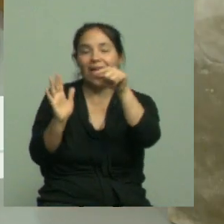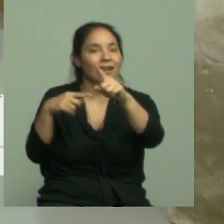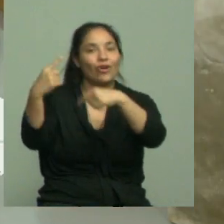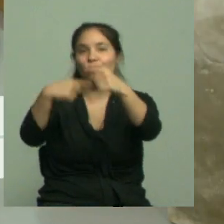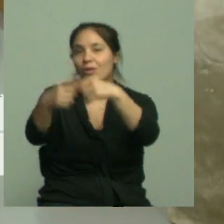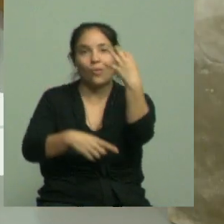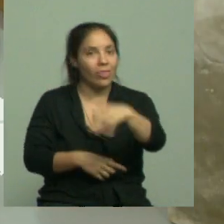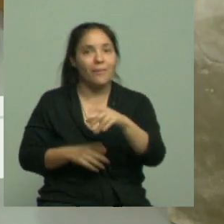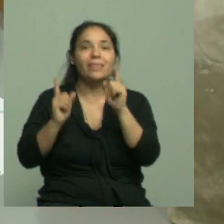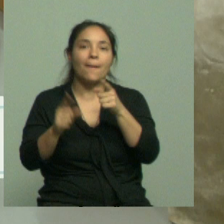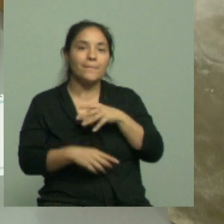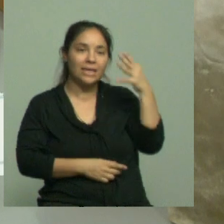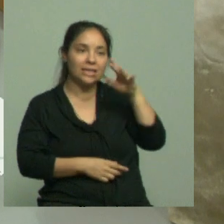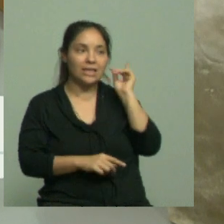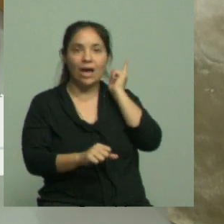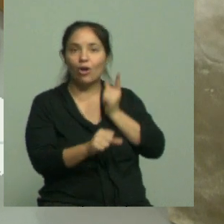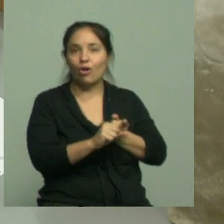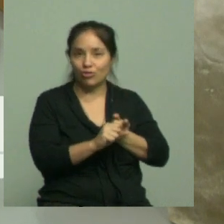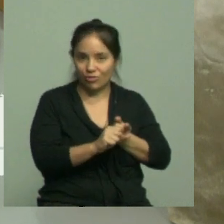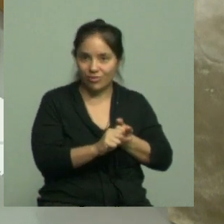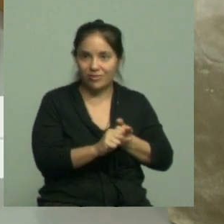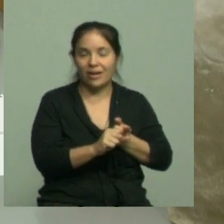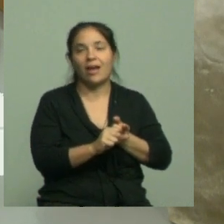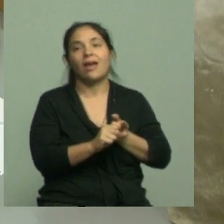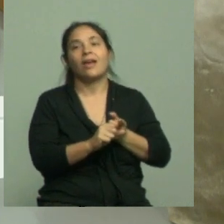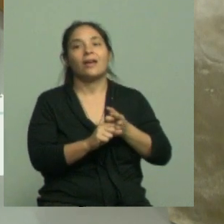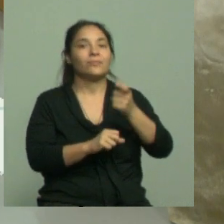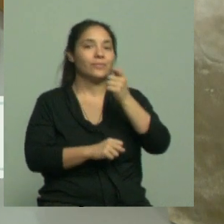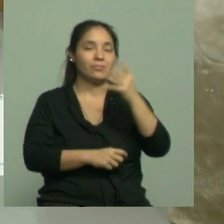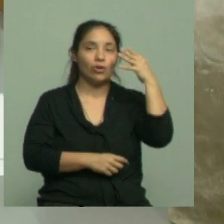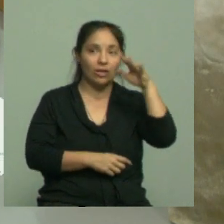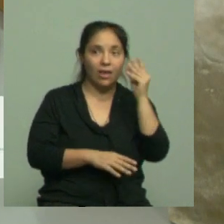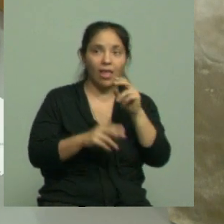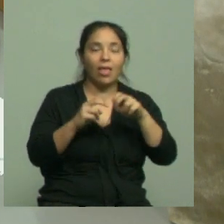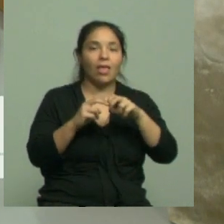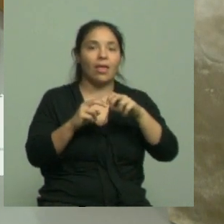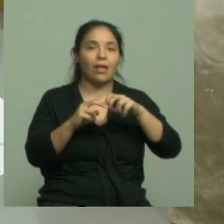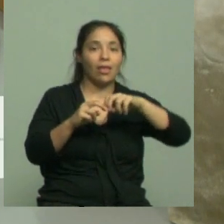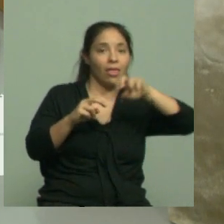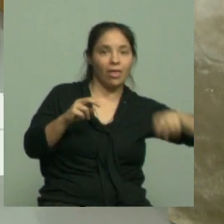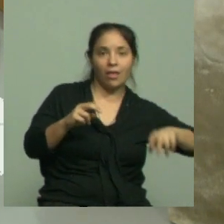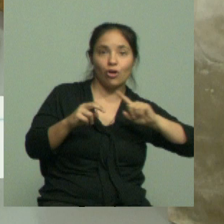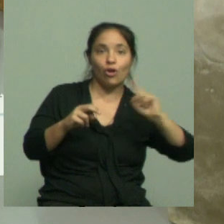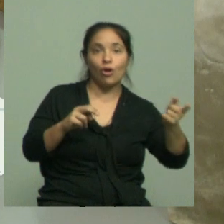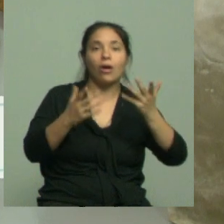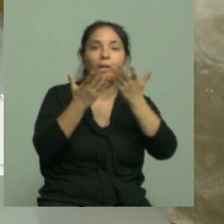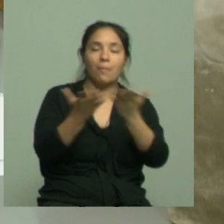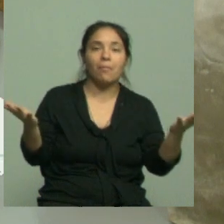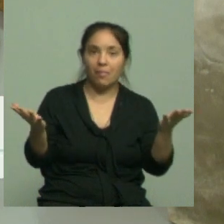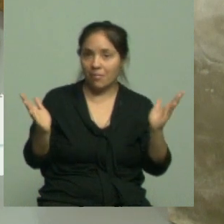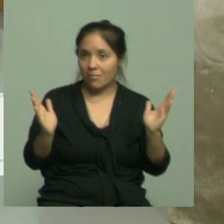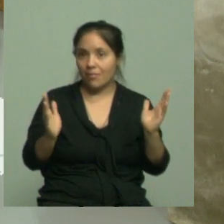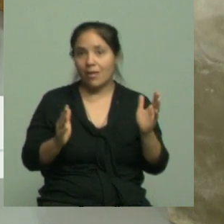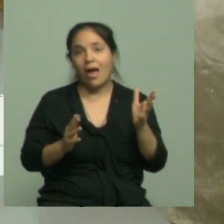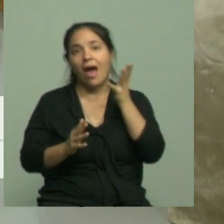crítica a Cristina en un marco similar, en las cuales no se corre porque y no abre el juego. Puede haber una lectura